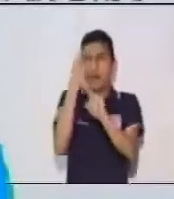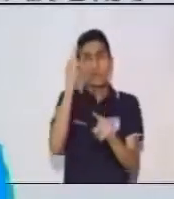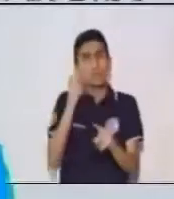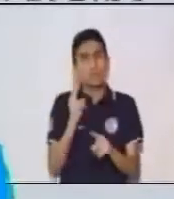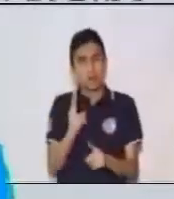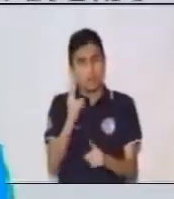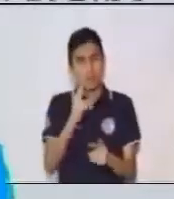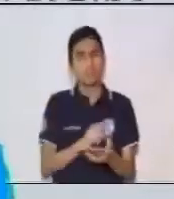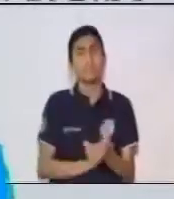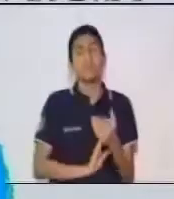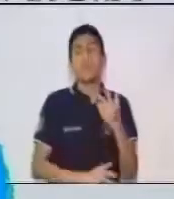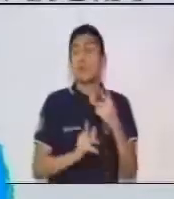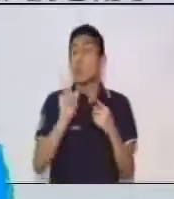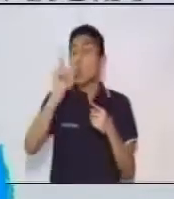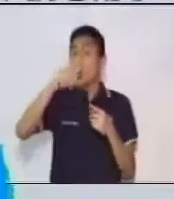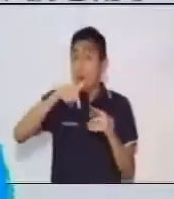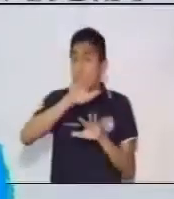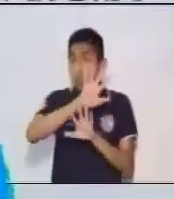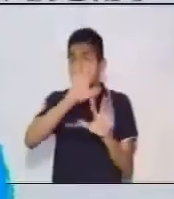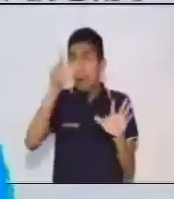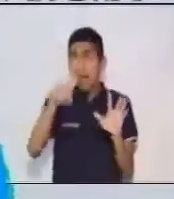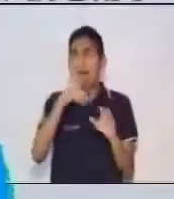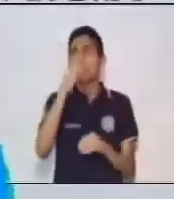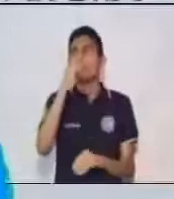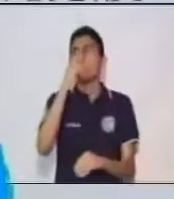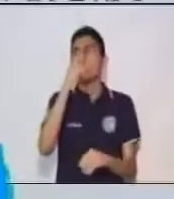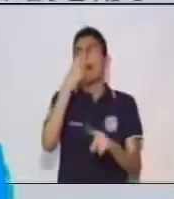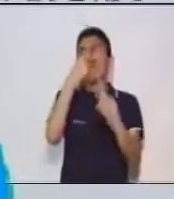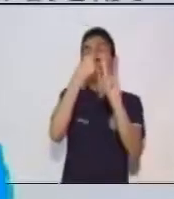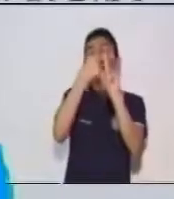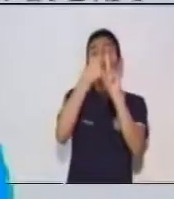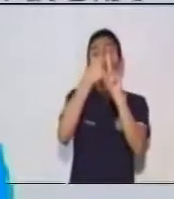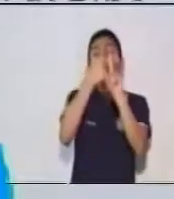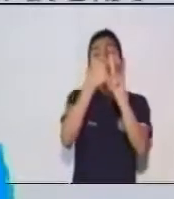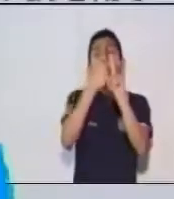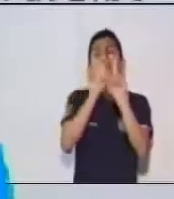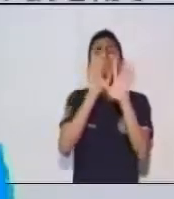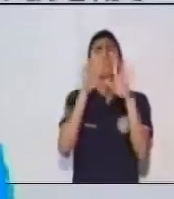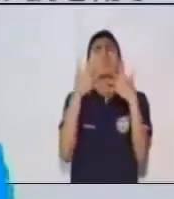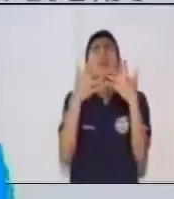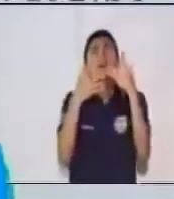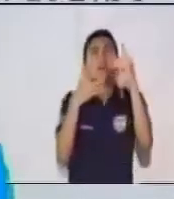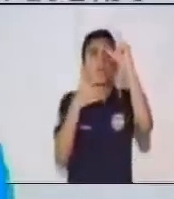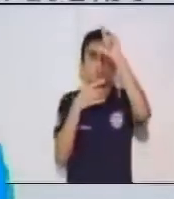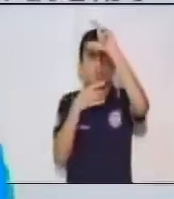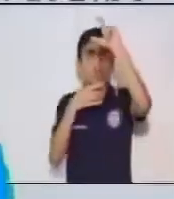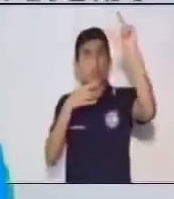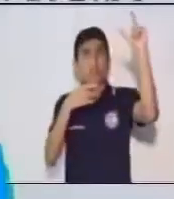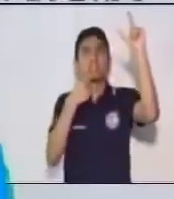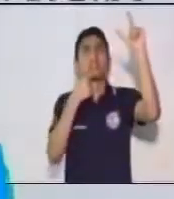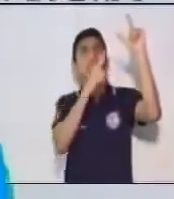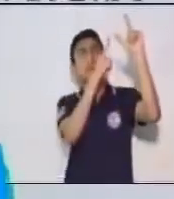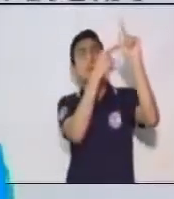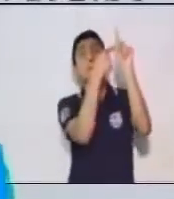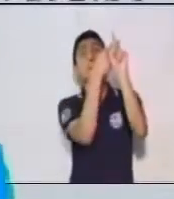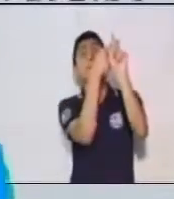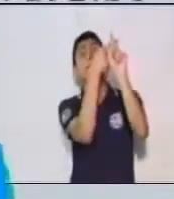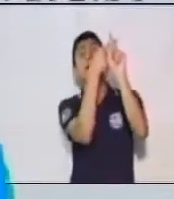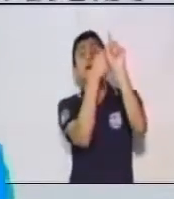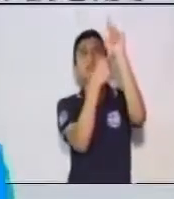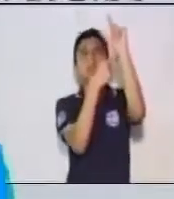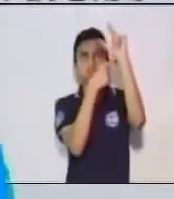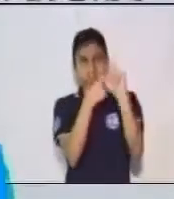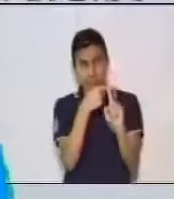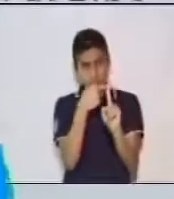factores. Luego colocamos el signo más en el primer paréntesis, el segundo